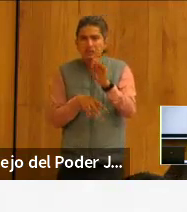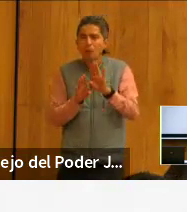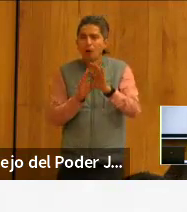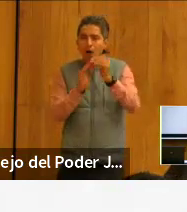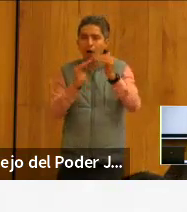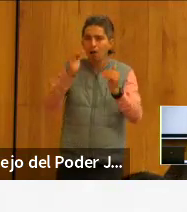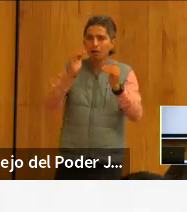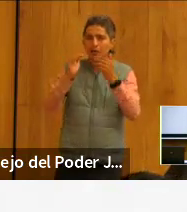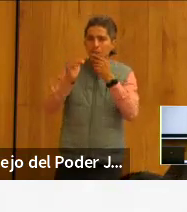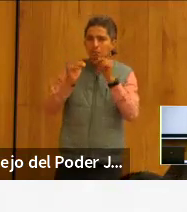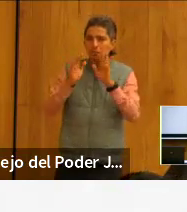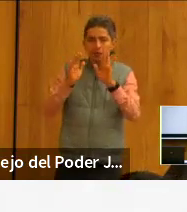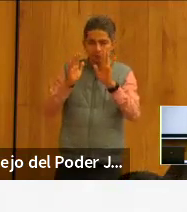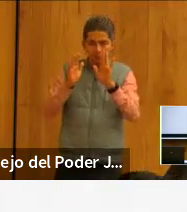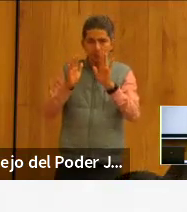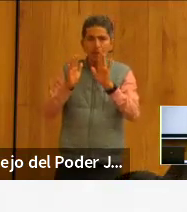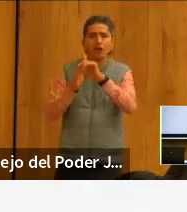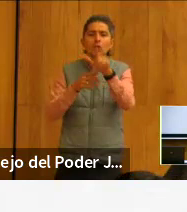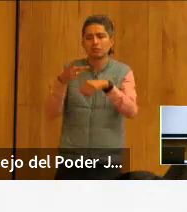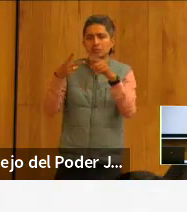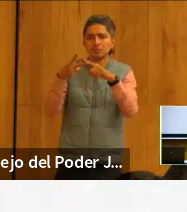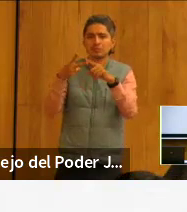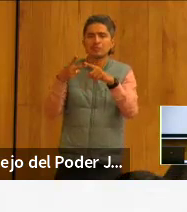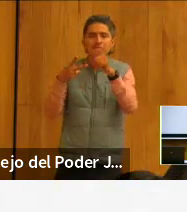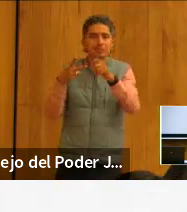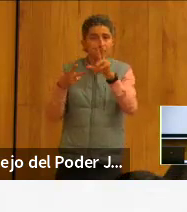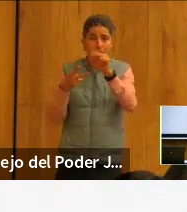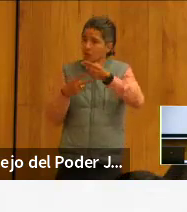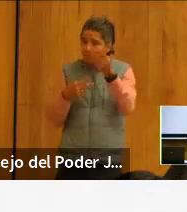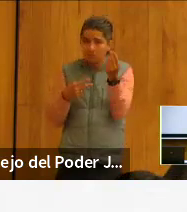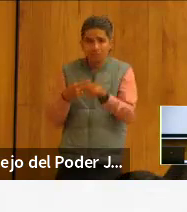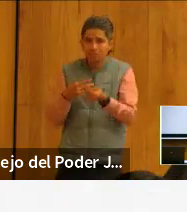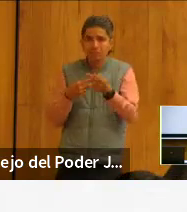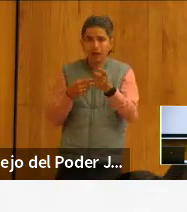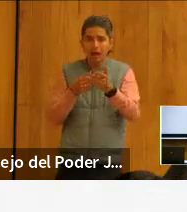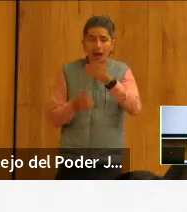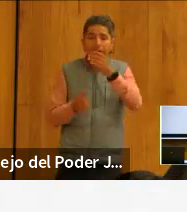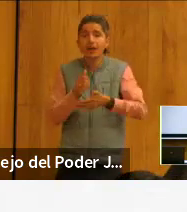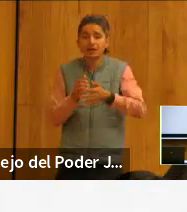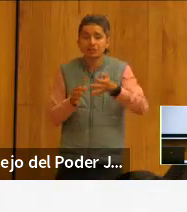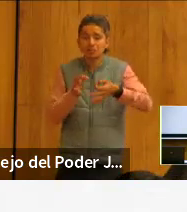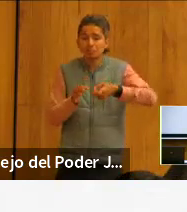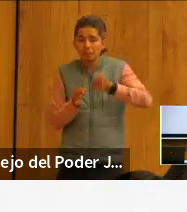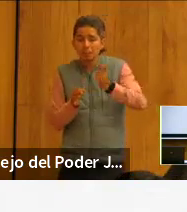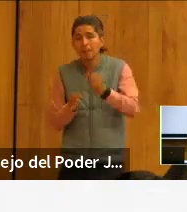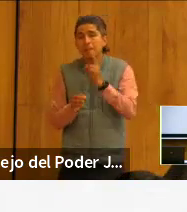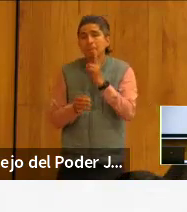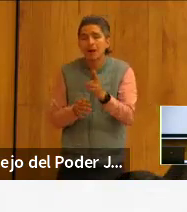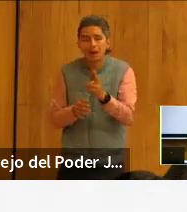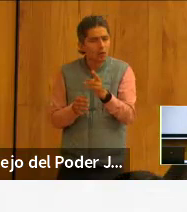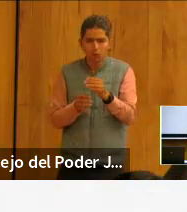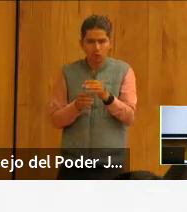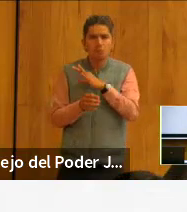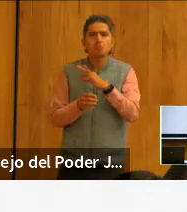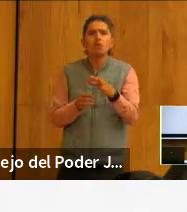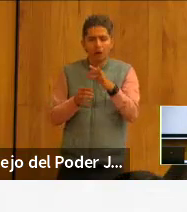y en otro momento, que es el final del procedimiento, que no necesariamente tiene que concluir con una sentencia, sino que bien puede concluir con